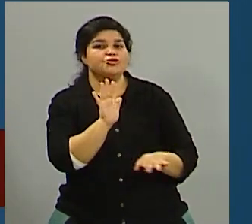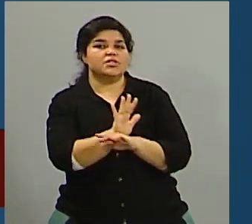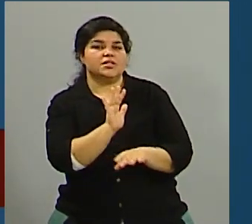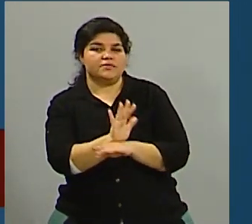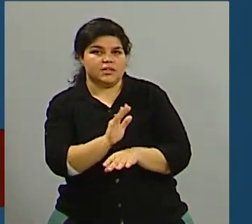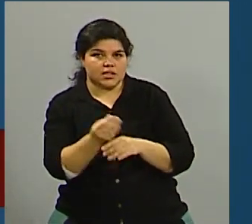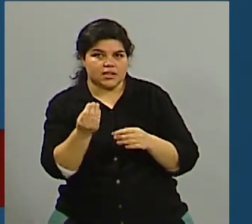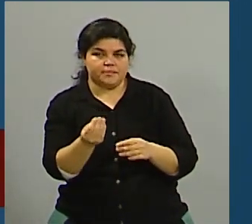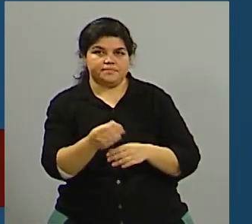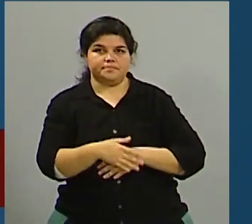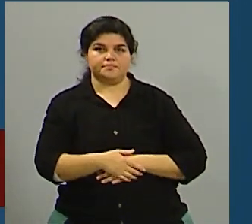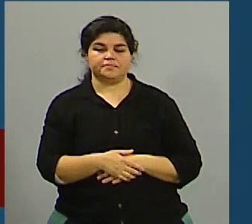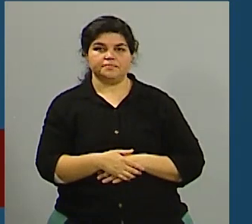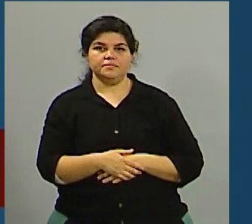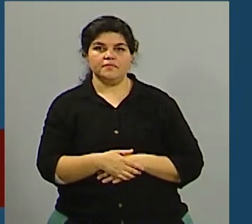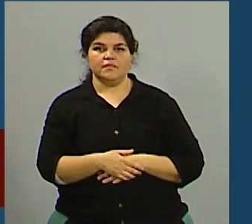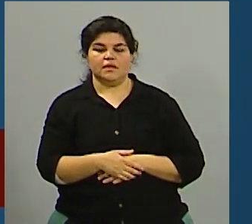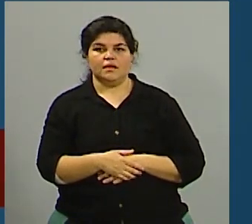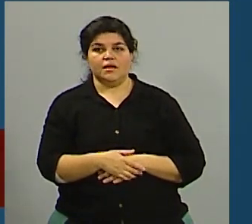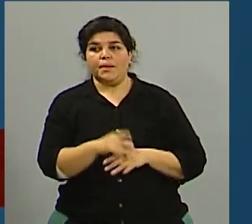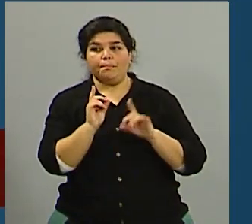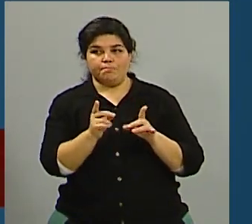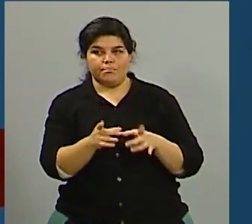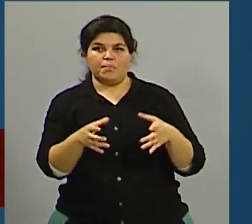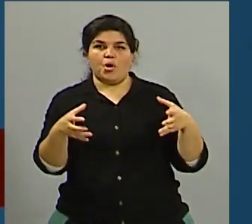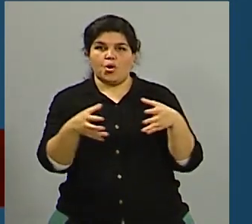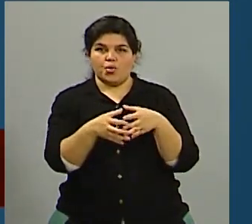determinante político y cultural en todo el mundo.